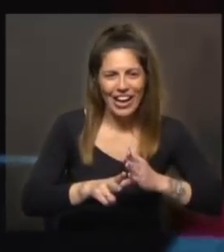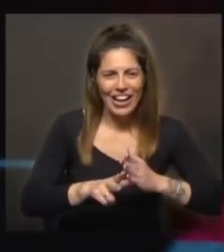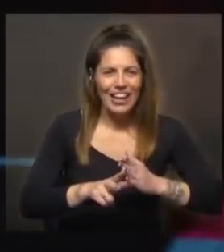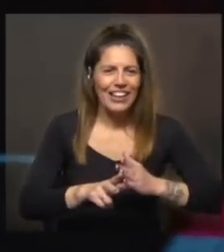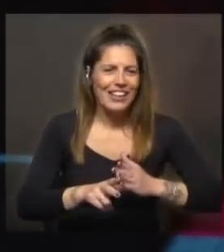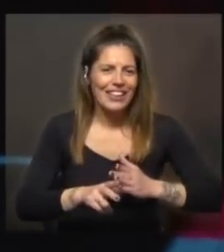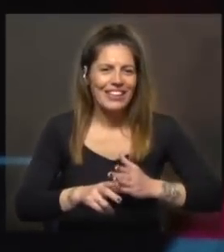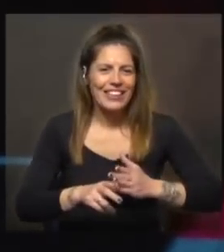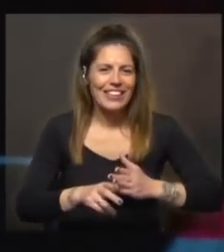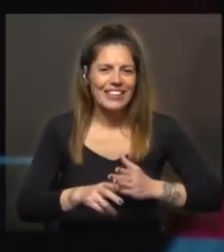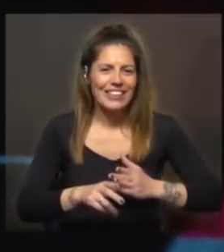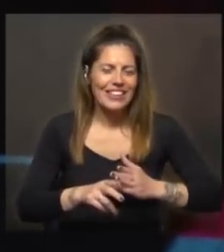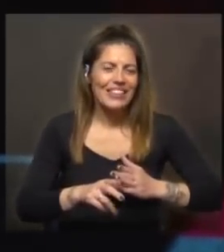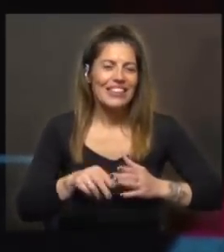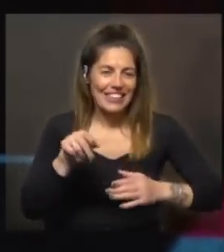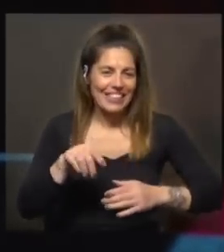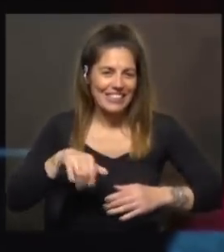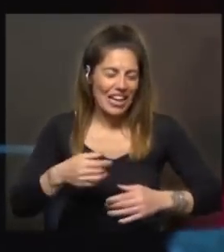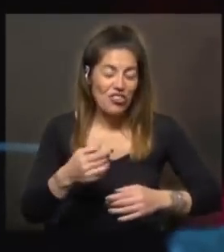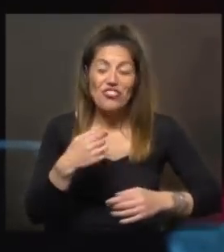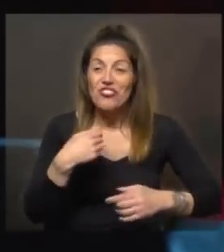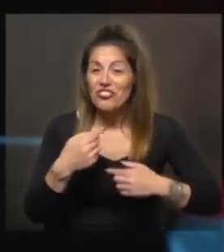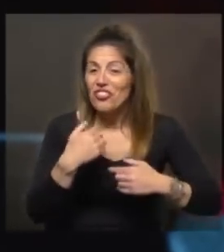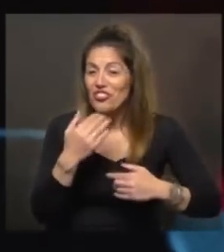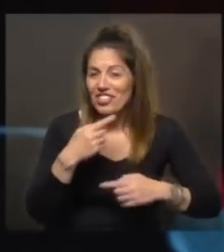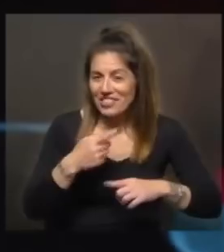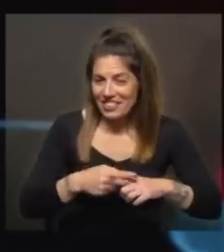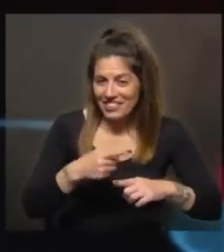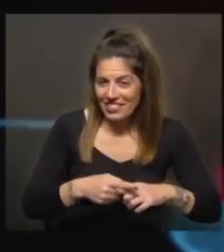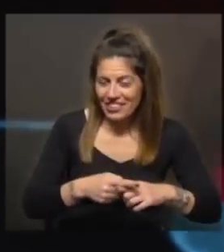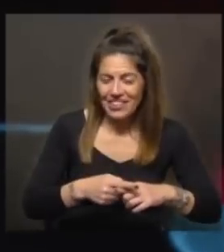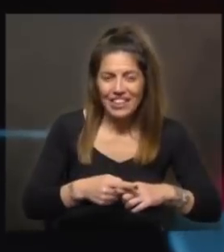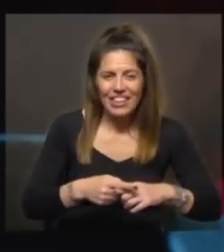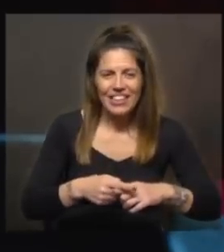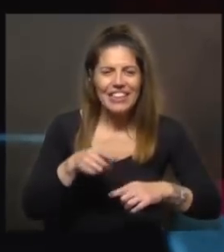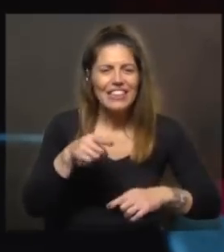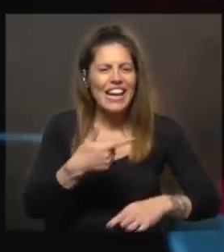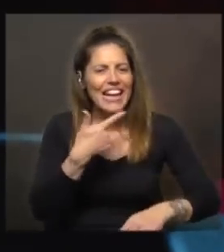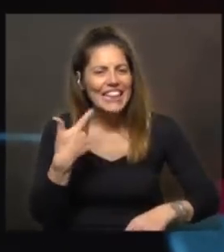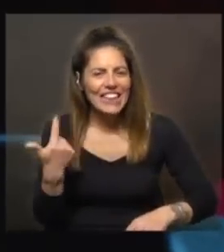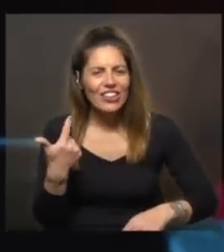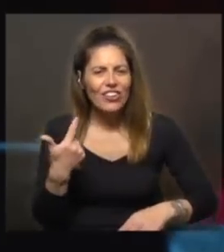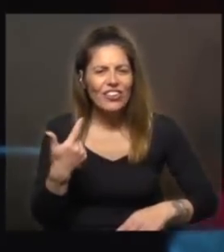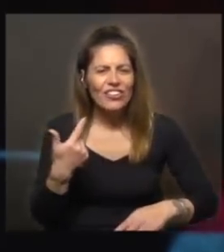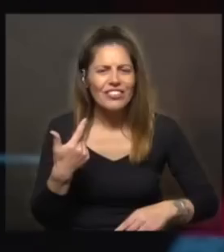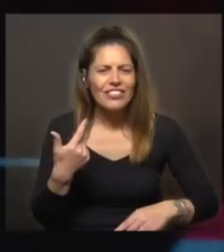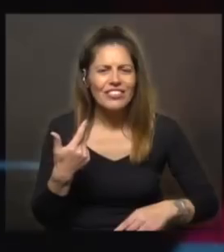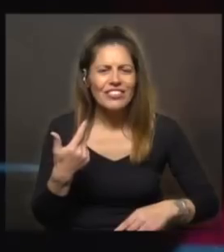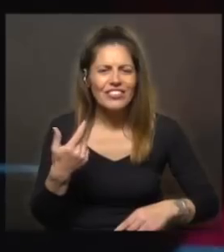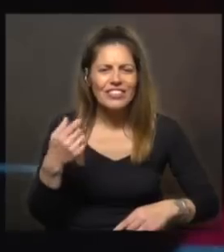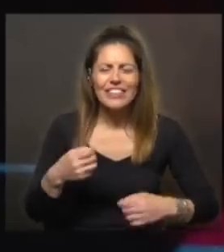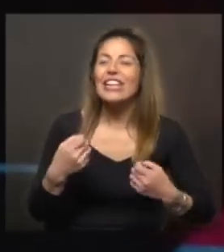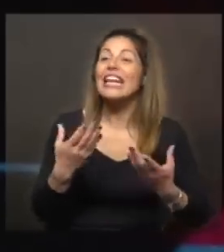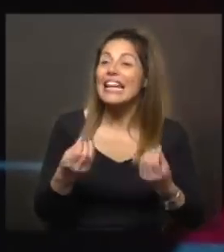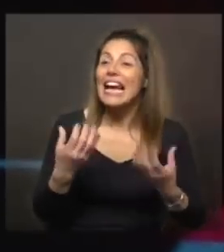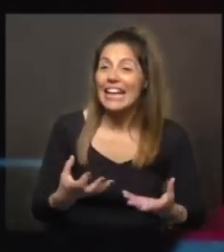que no sé si existe ahora este de lo más rico y con qué la querés y hoy nos